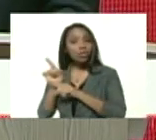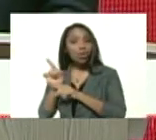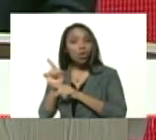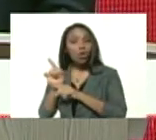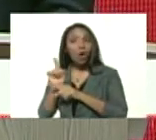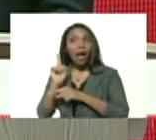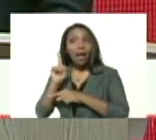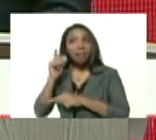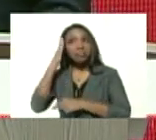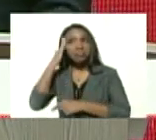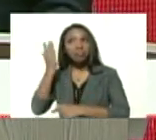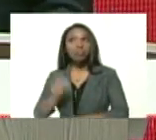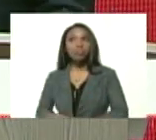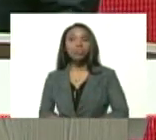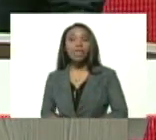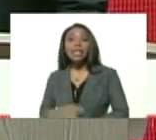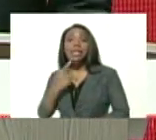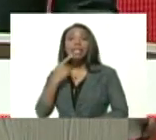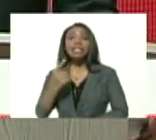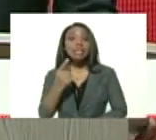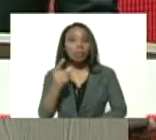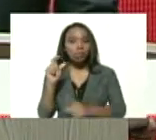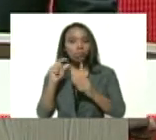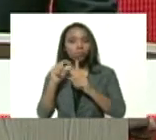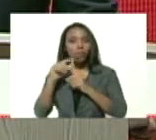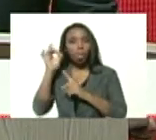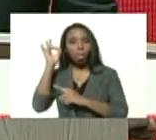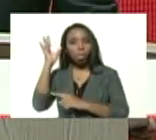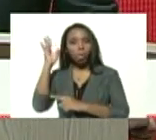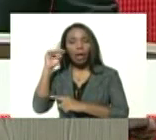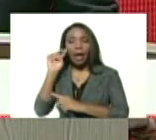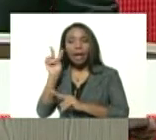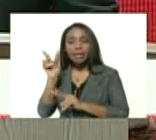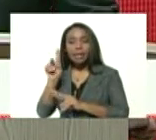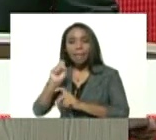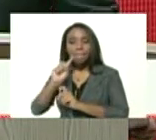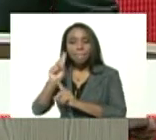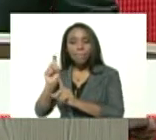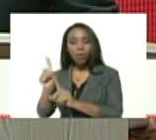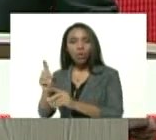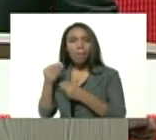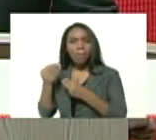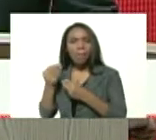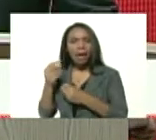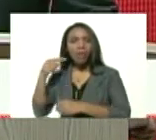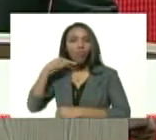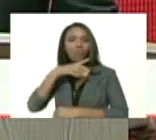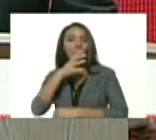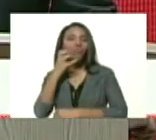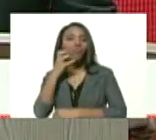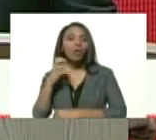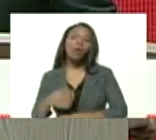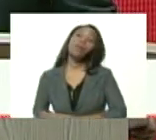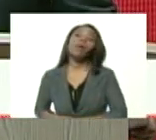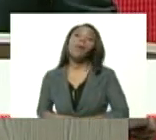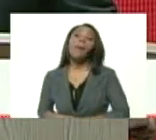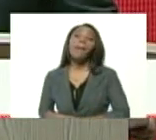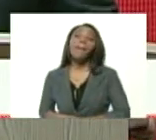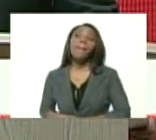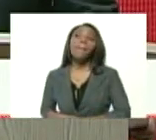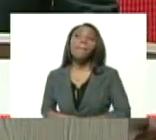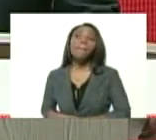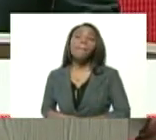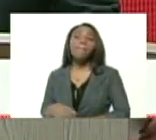sale y dice cosas que son más preguntas para Iván Duque, para la administración